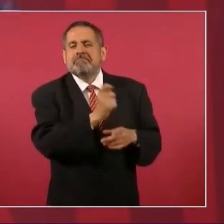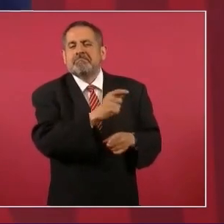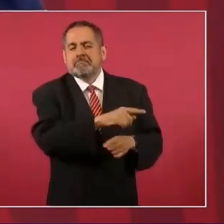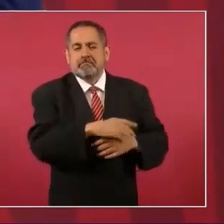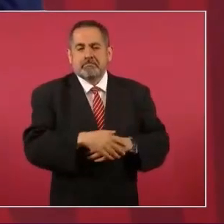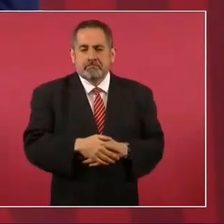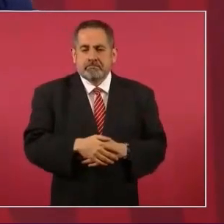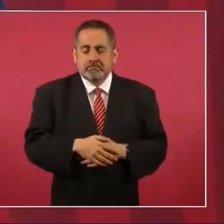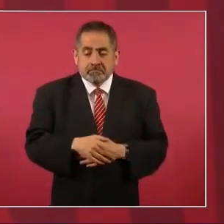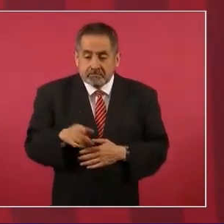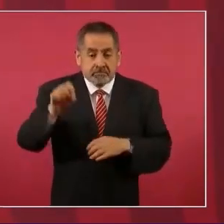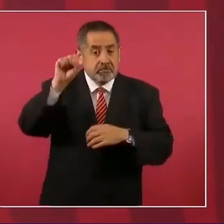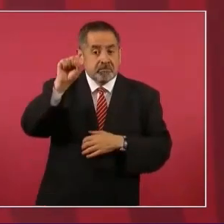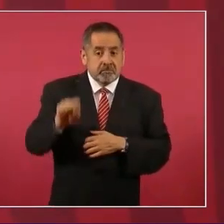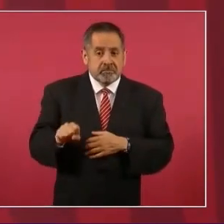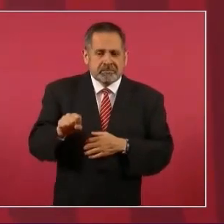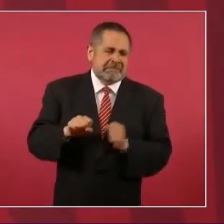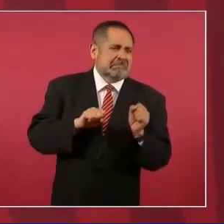Que hay que abandonar el sur.